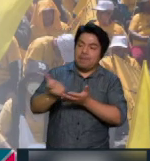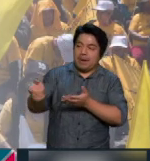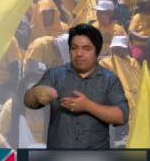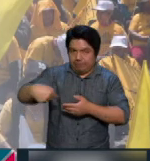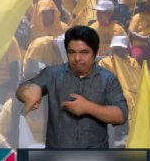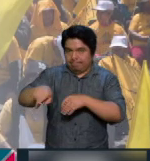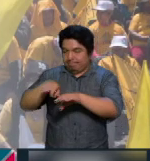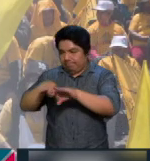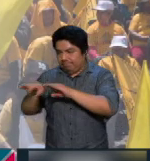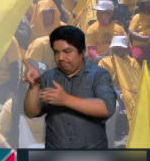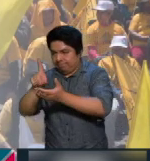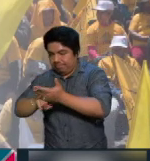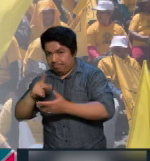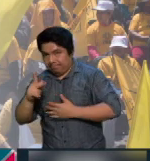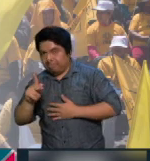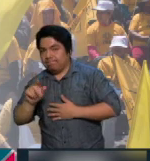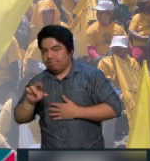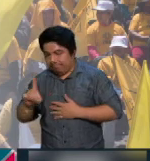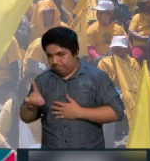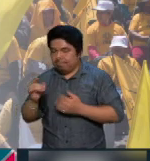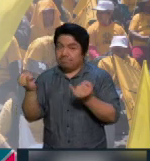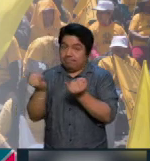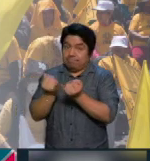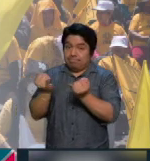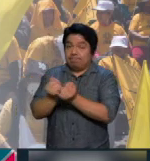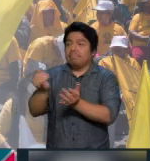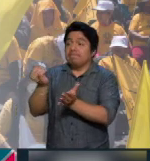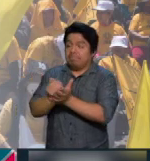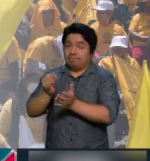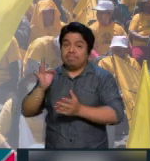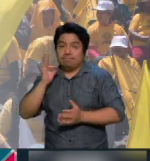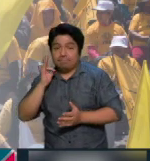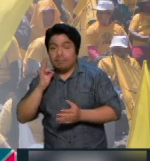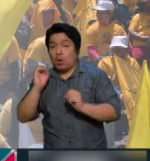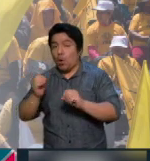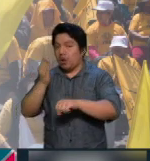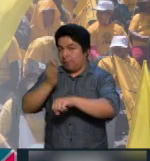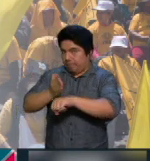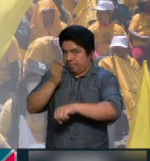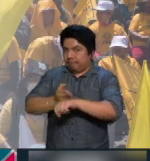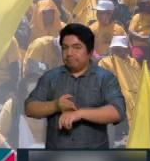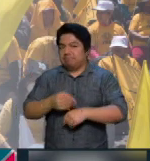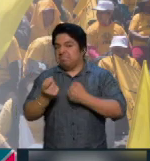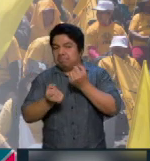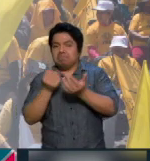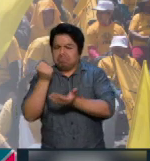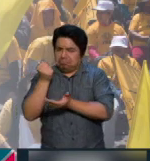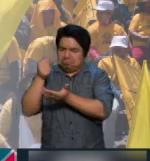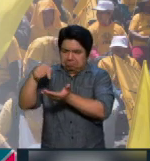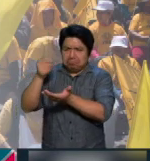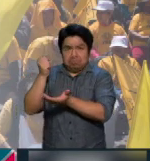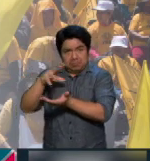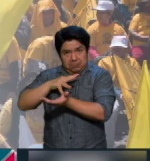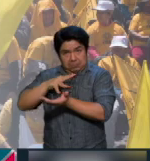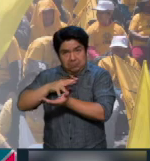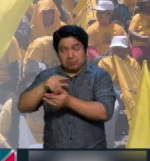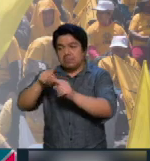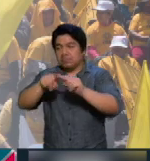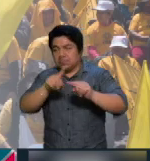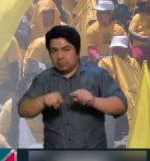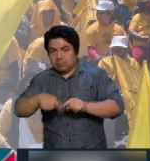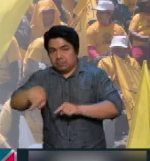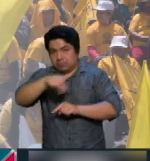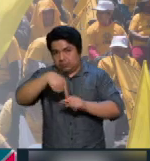los trabajadores del partido, así como de las obligaciones fiscales y sanciones administrativas. Si quedan recursos, se cumplirá con los compromisos contraídos